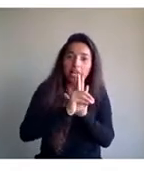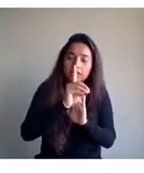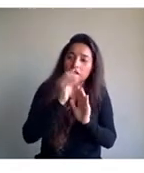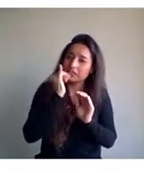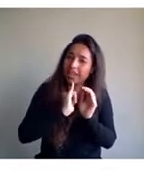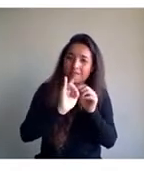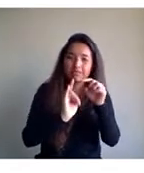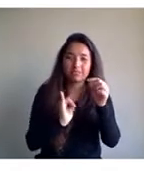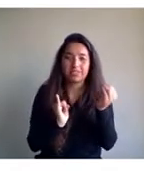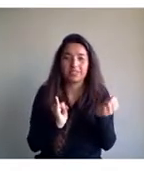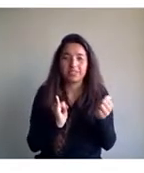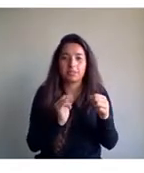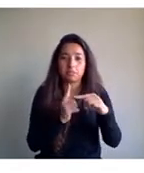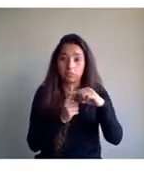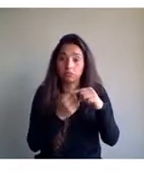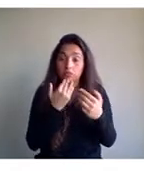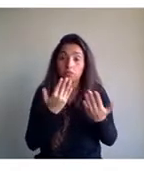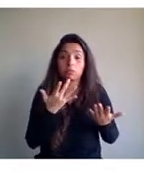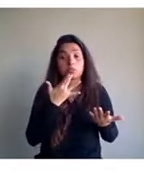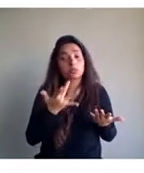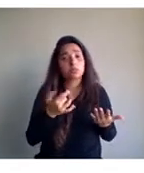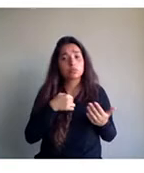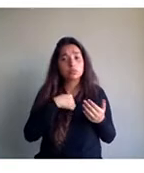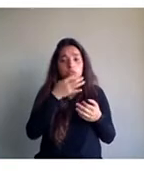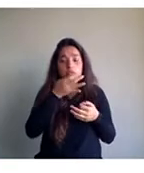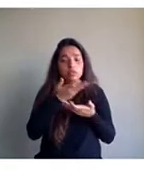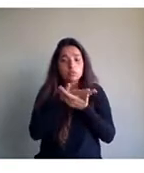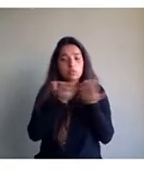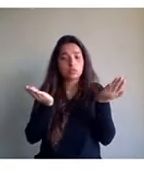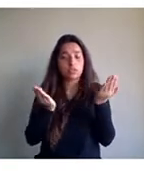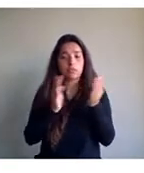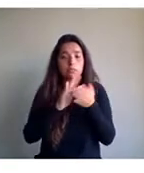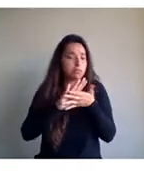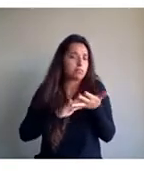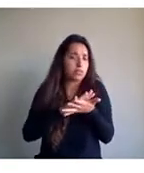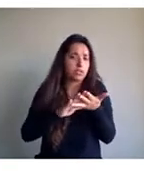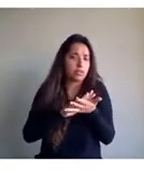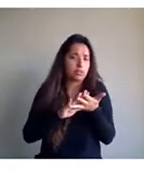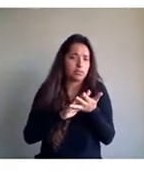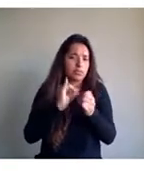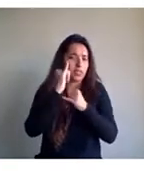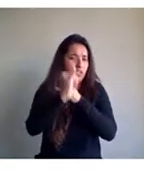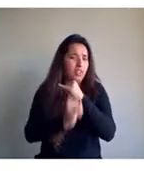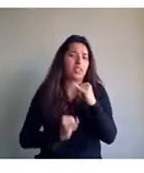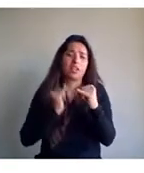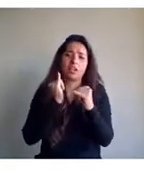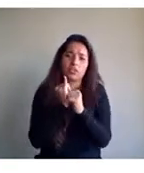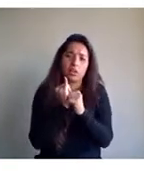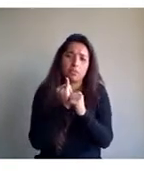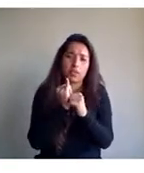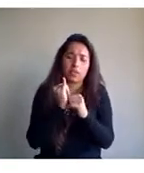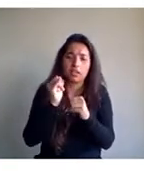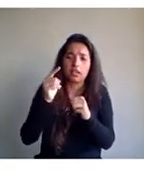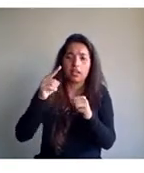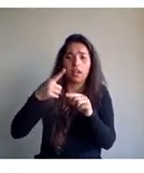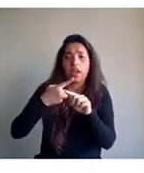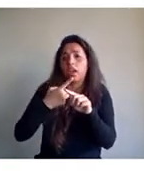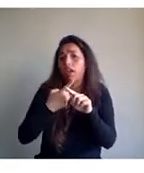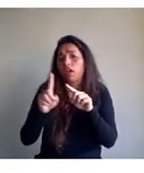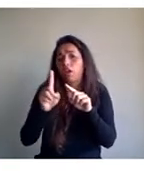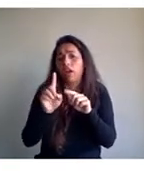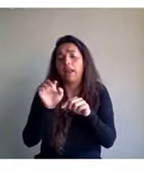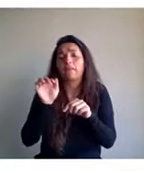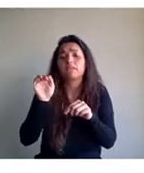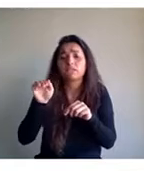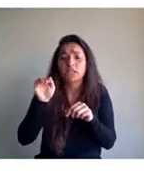pero si les digo que según los organismos internacionales particularmente el banco interamericano de